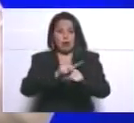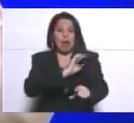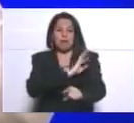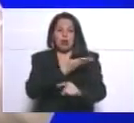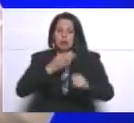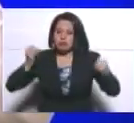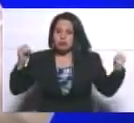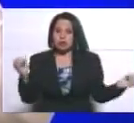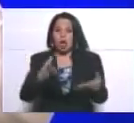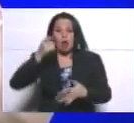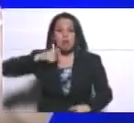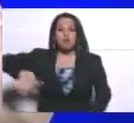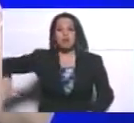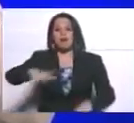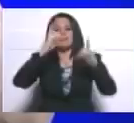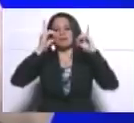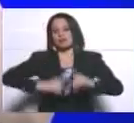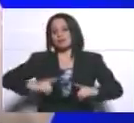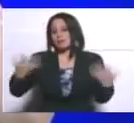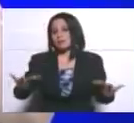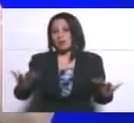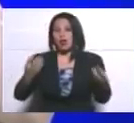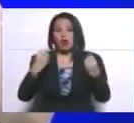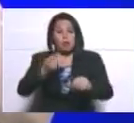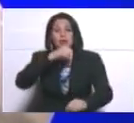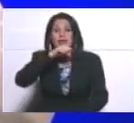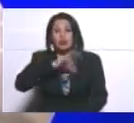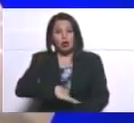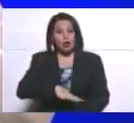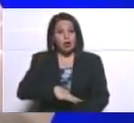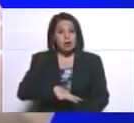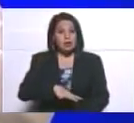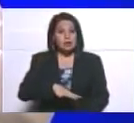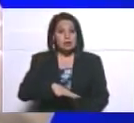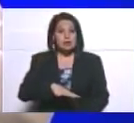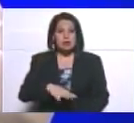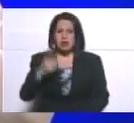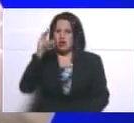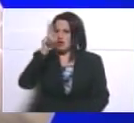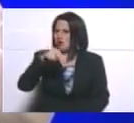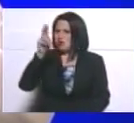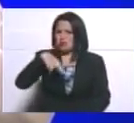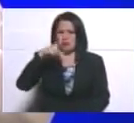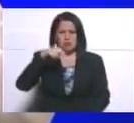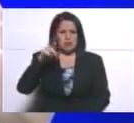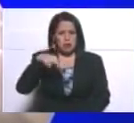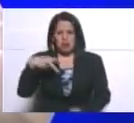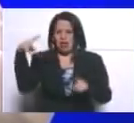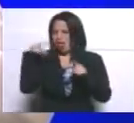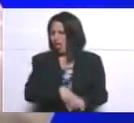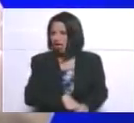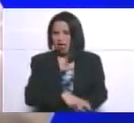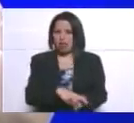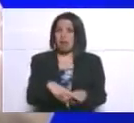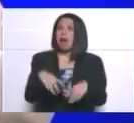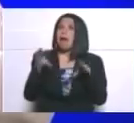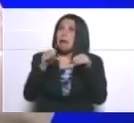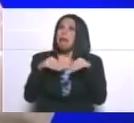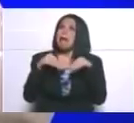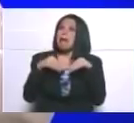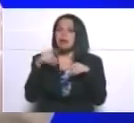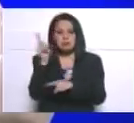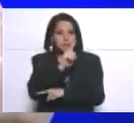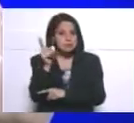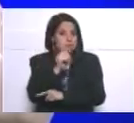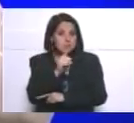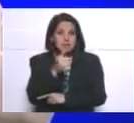es el poder del pueblo venezolano, que en su historia nunca se ha sometido, nunca ha sido un pueblo sumiso, ha sido siempre un